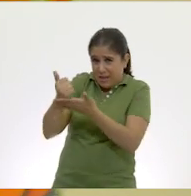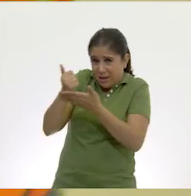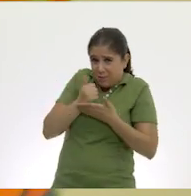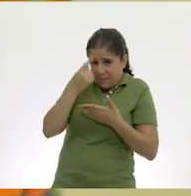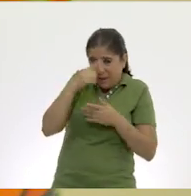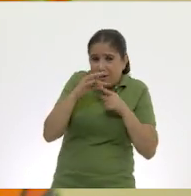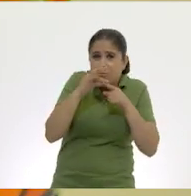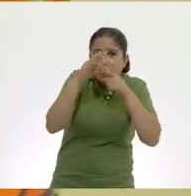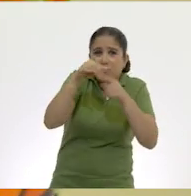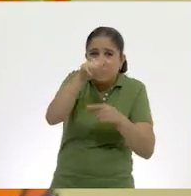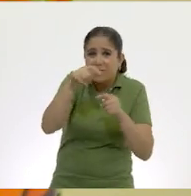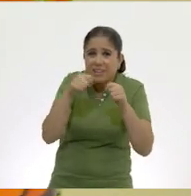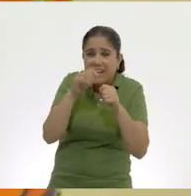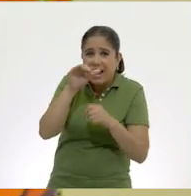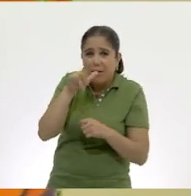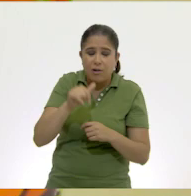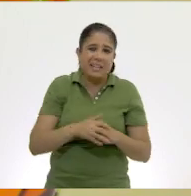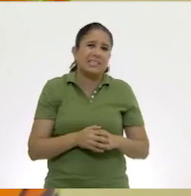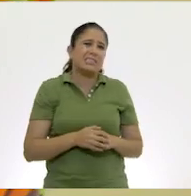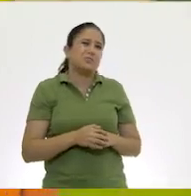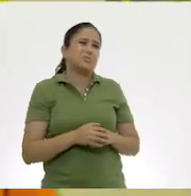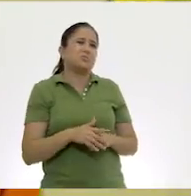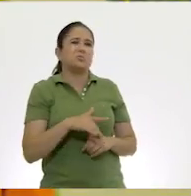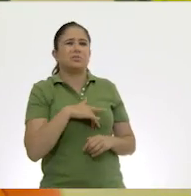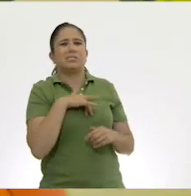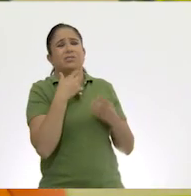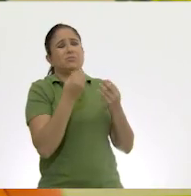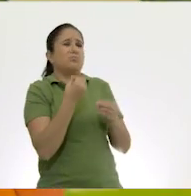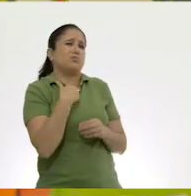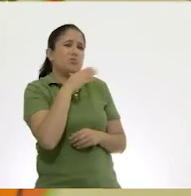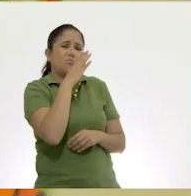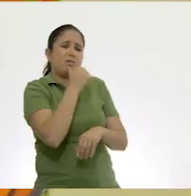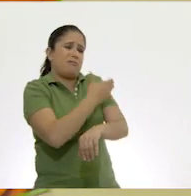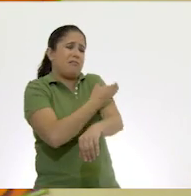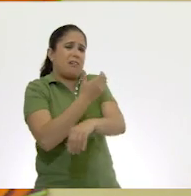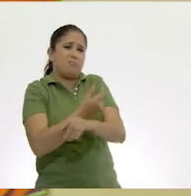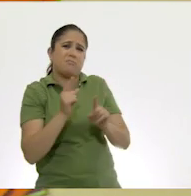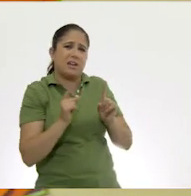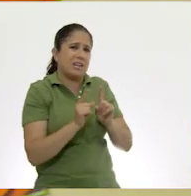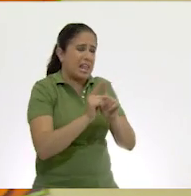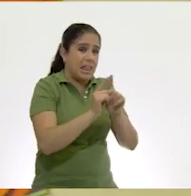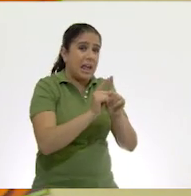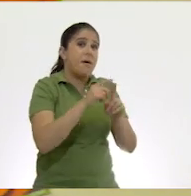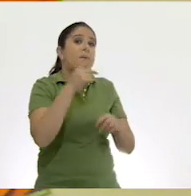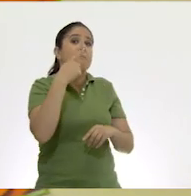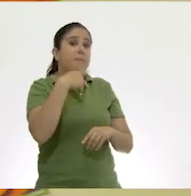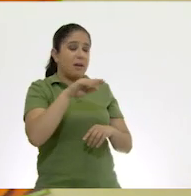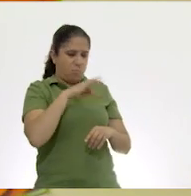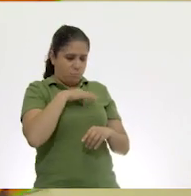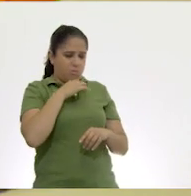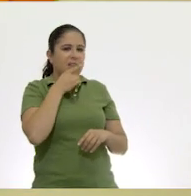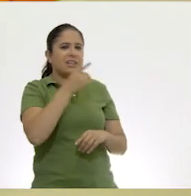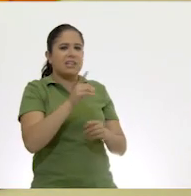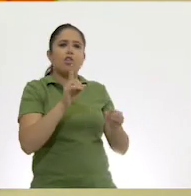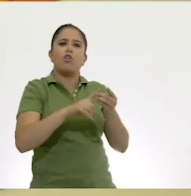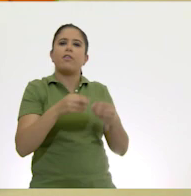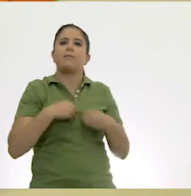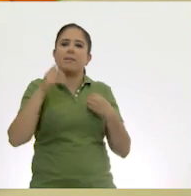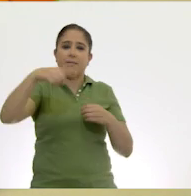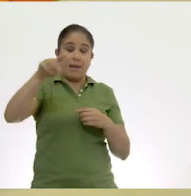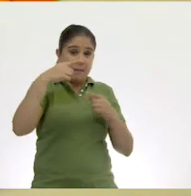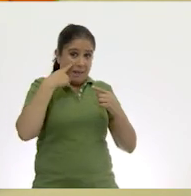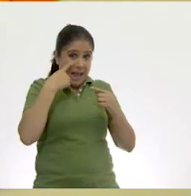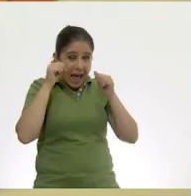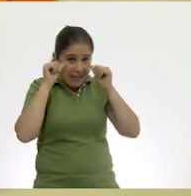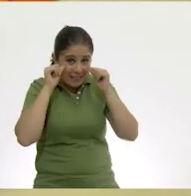está ahí lo siento mucho no puedo acompañarte pero te puedo decir en donde vive estate muy